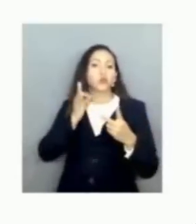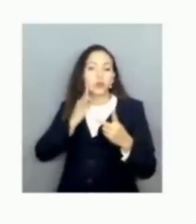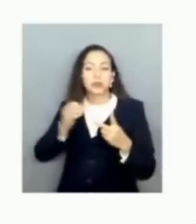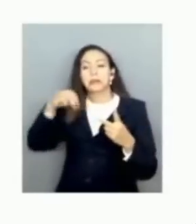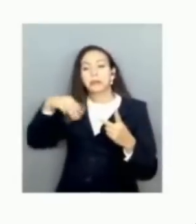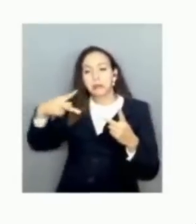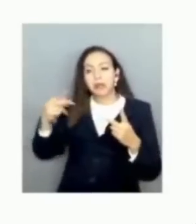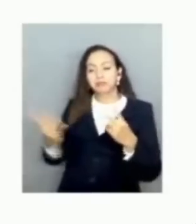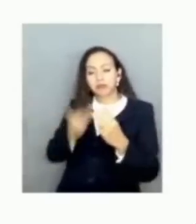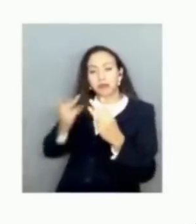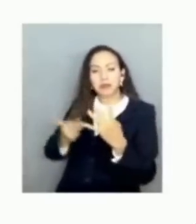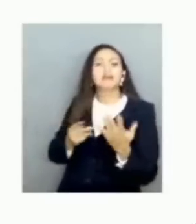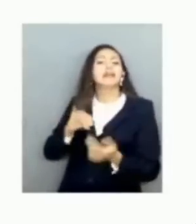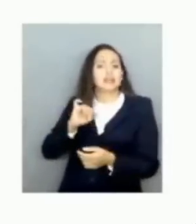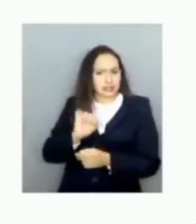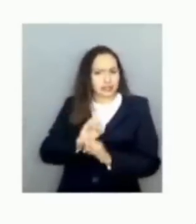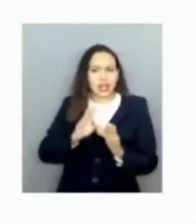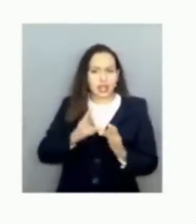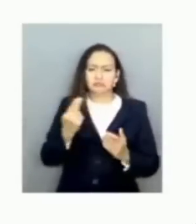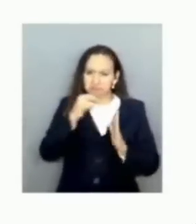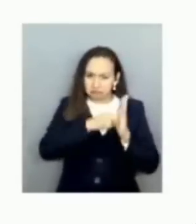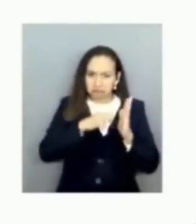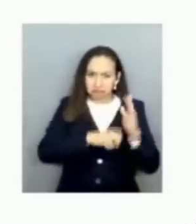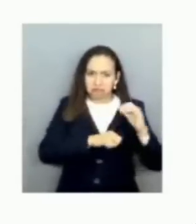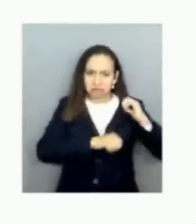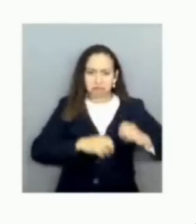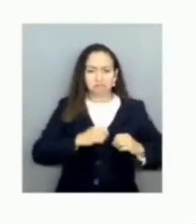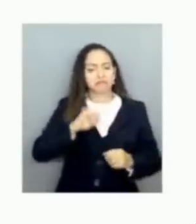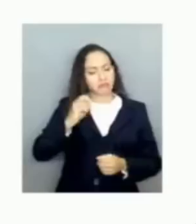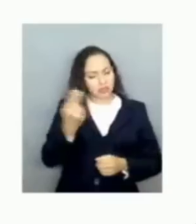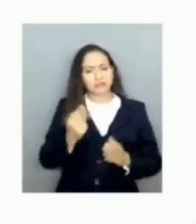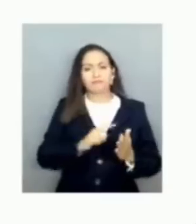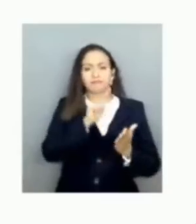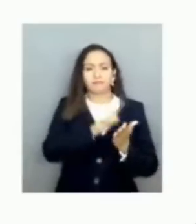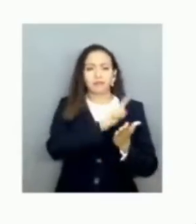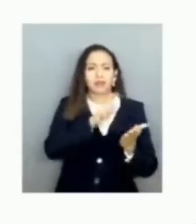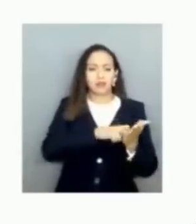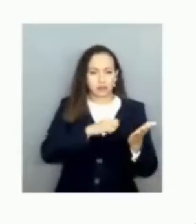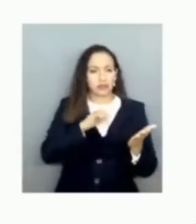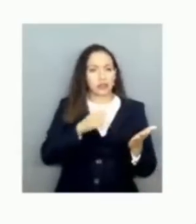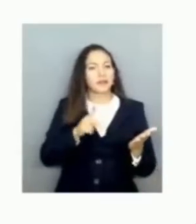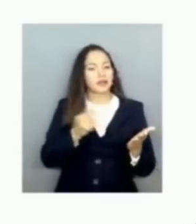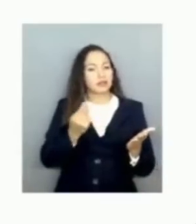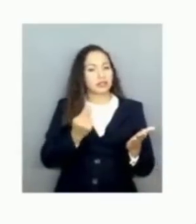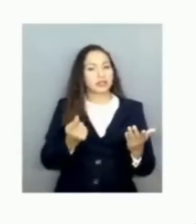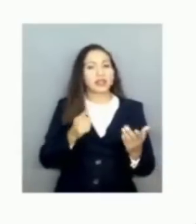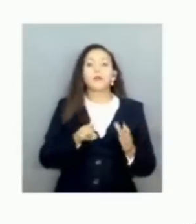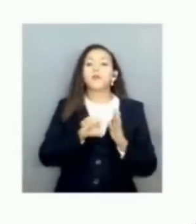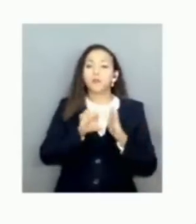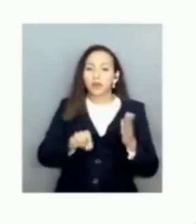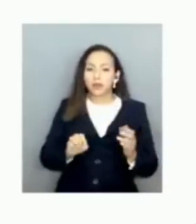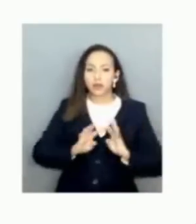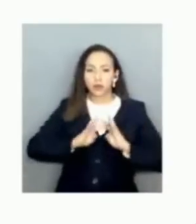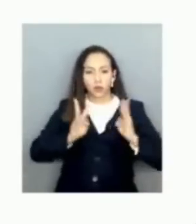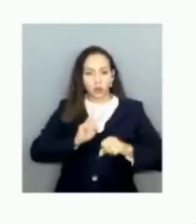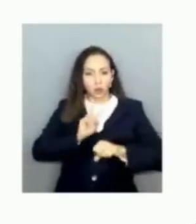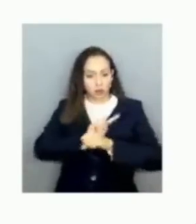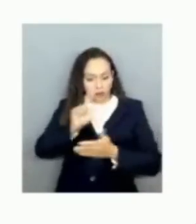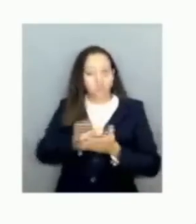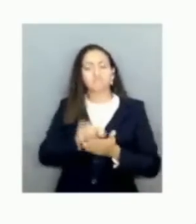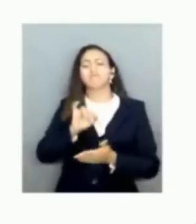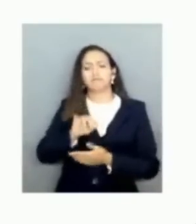Judicial y me molesta mucho que durante bastante tiempo se estuvo protegiendo a jueces